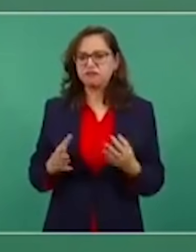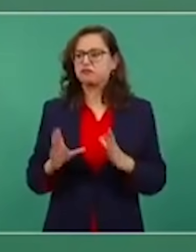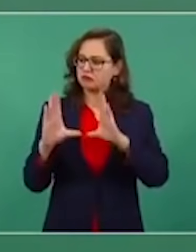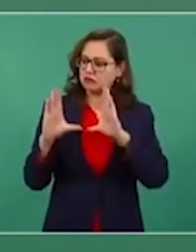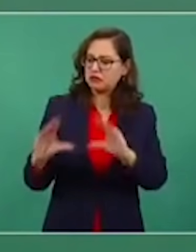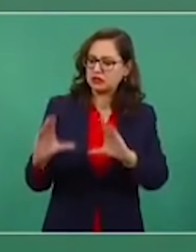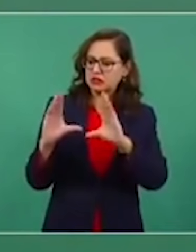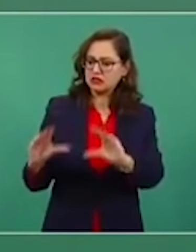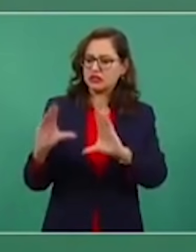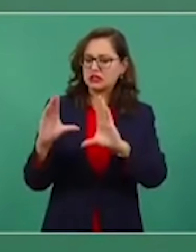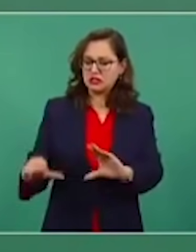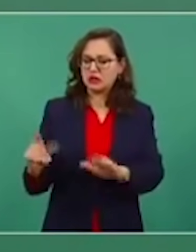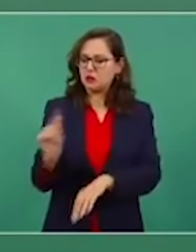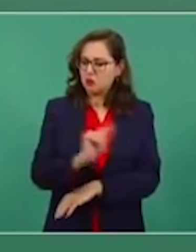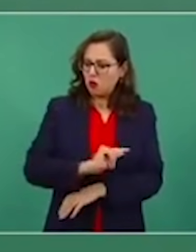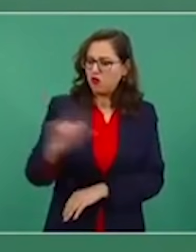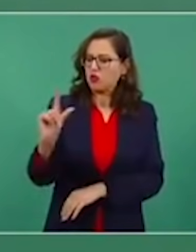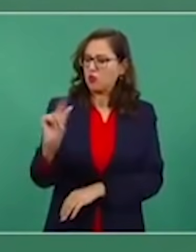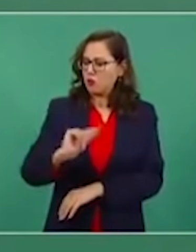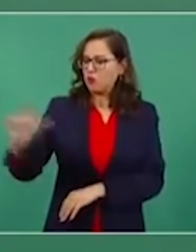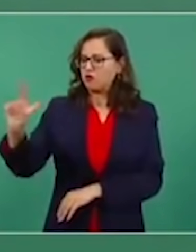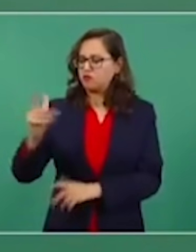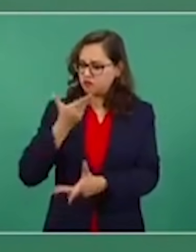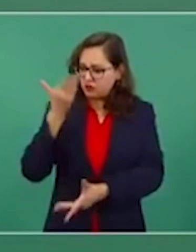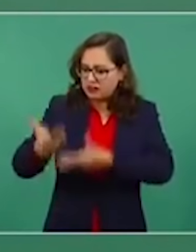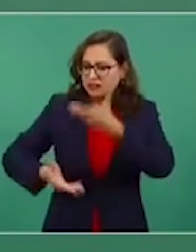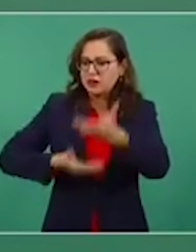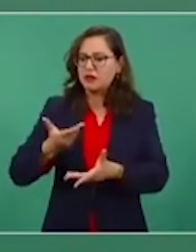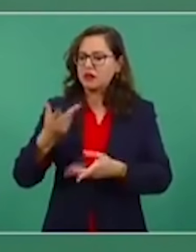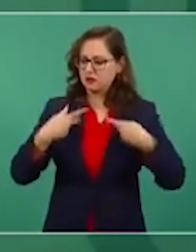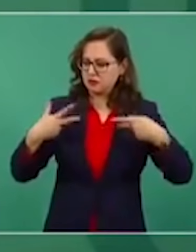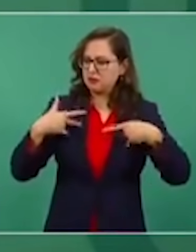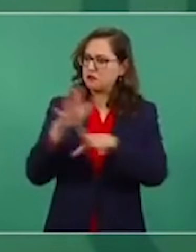de cuadros, de profesionales para servir al pueblo.